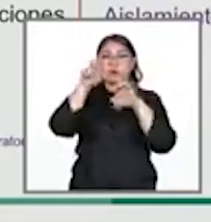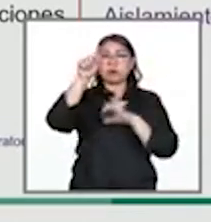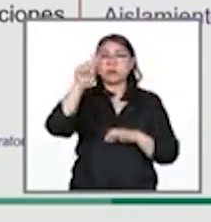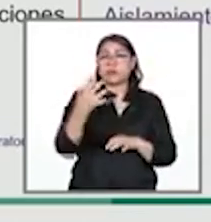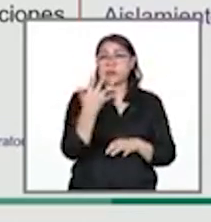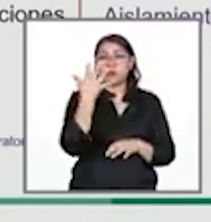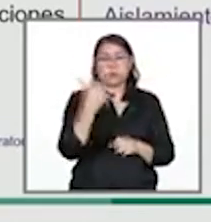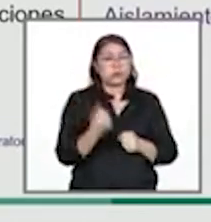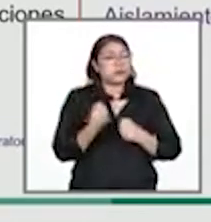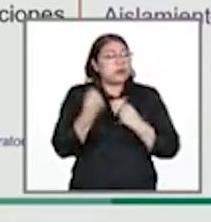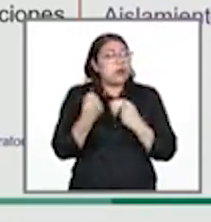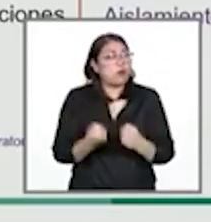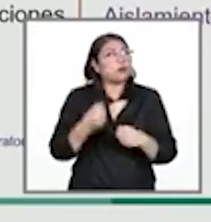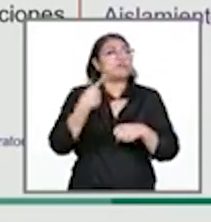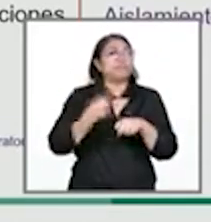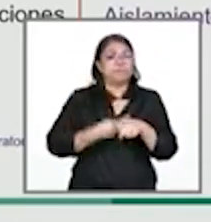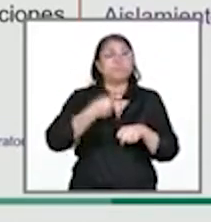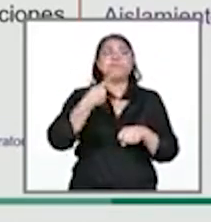20.875 casos confirmados,